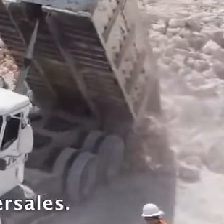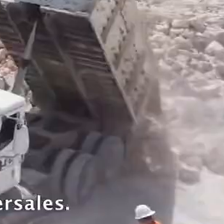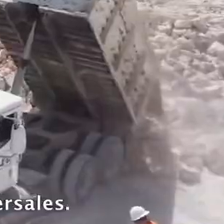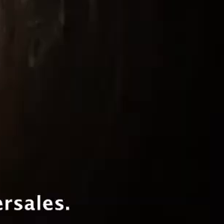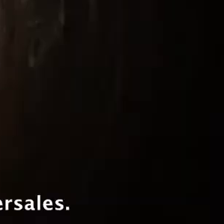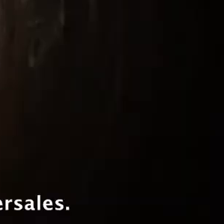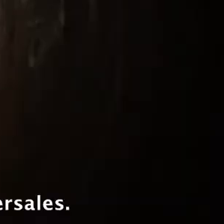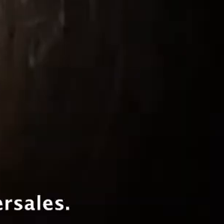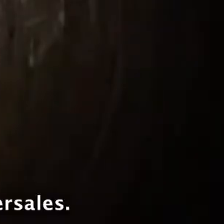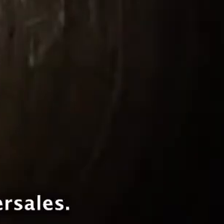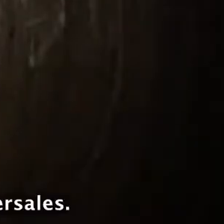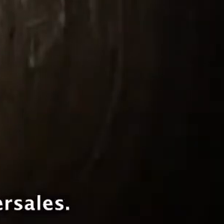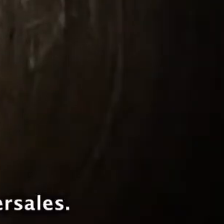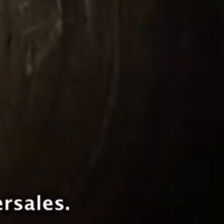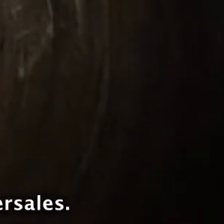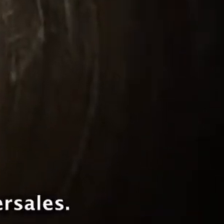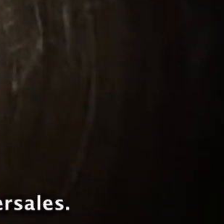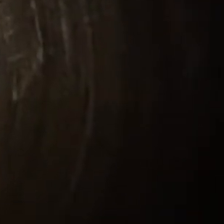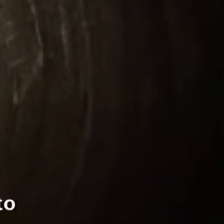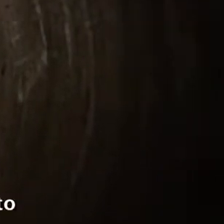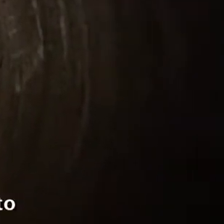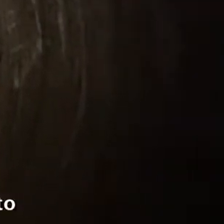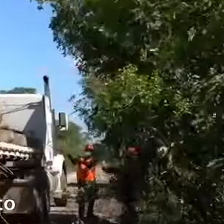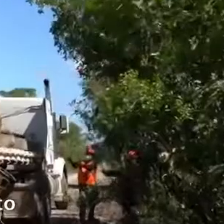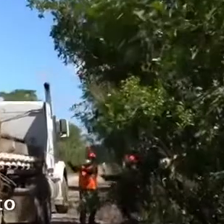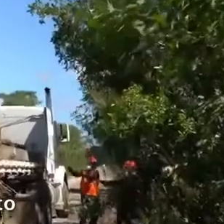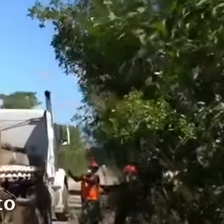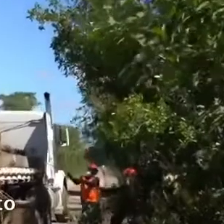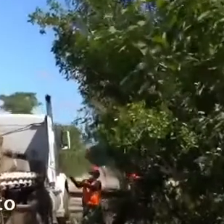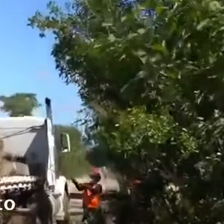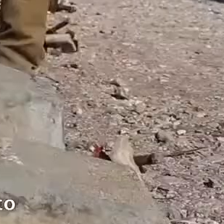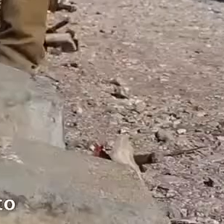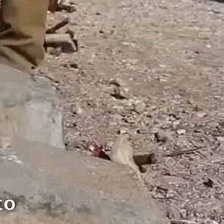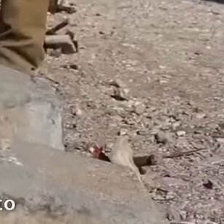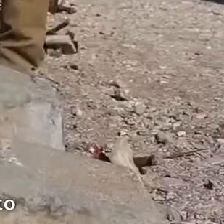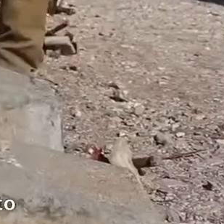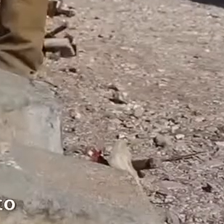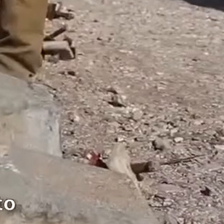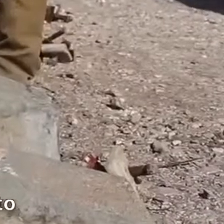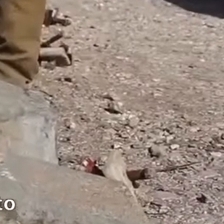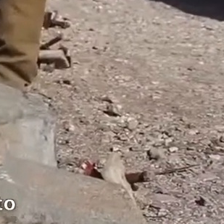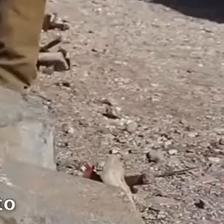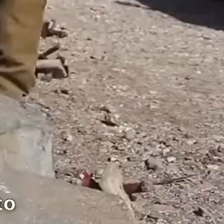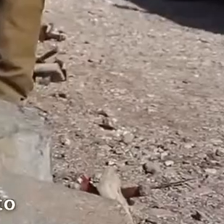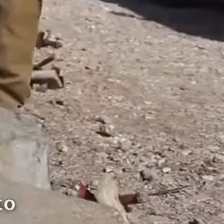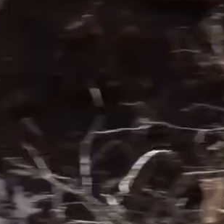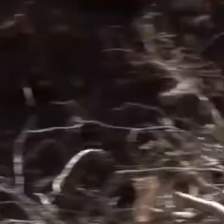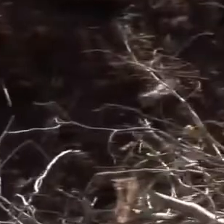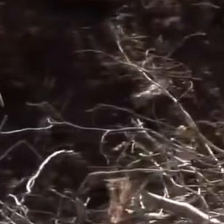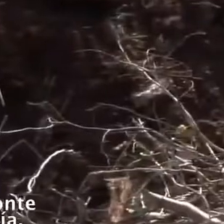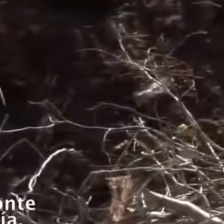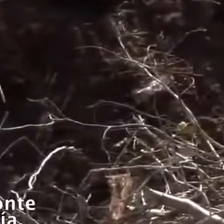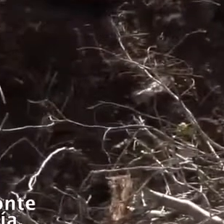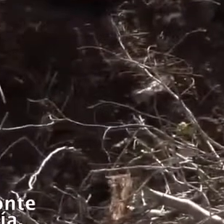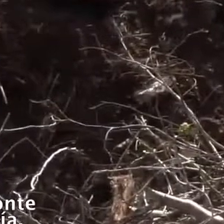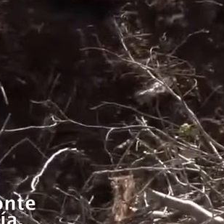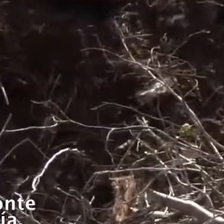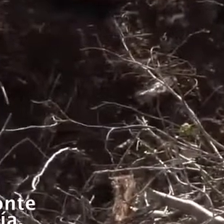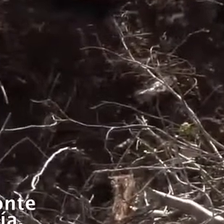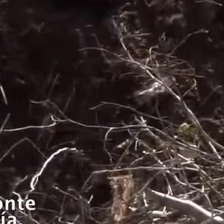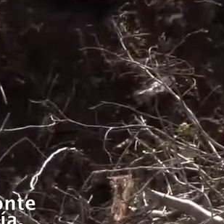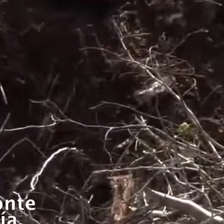de terraplén y los drenajes transversales. Además, avanzamos en el desmantelamiento de vía antigua. En el tramo